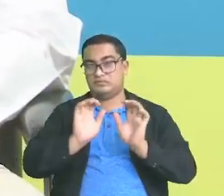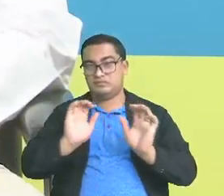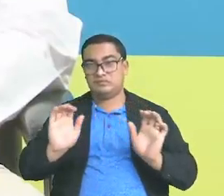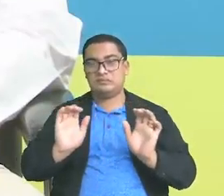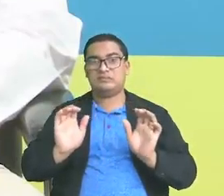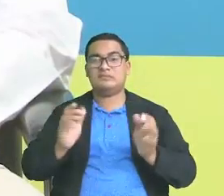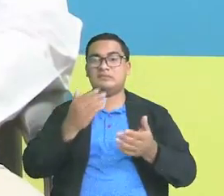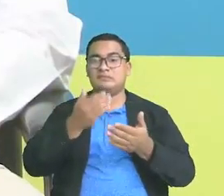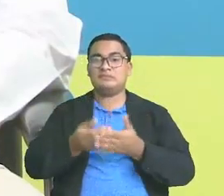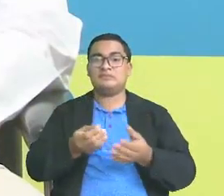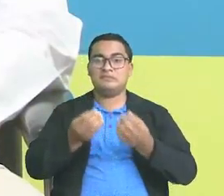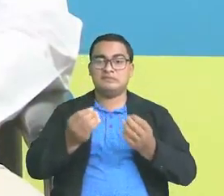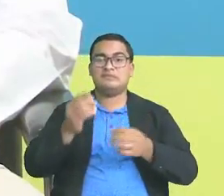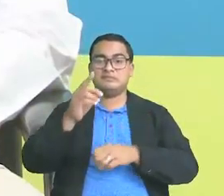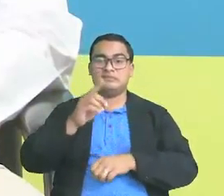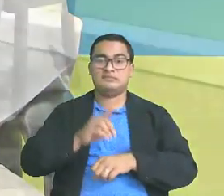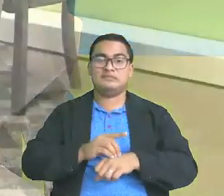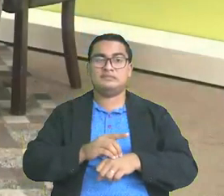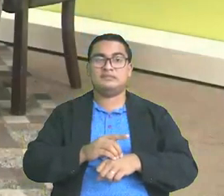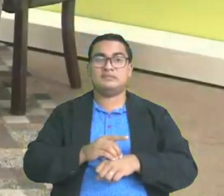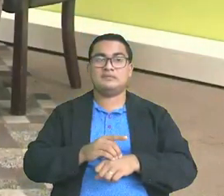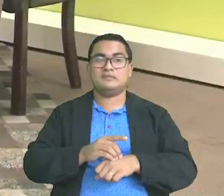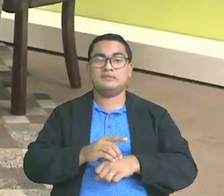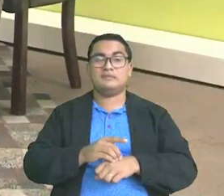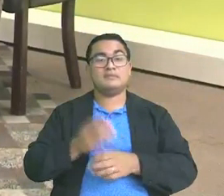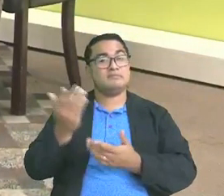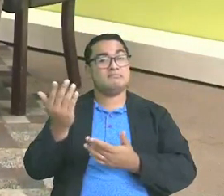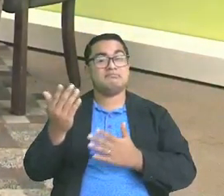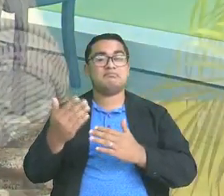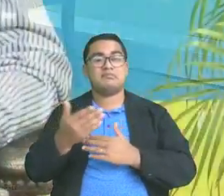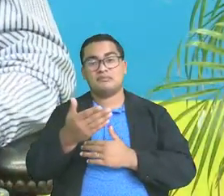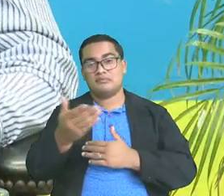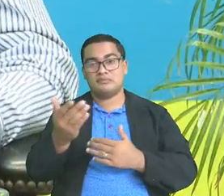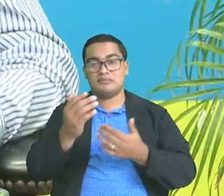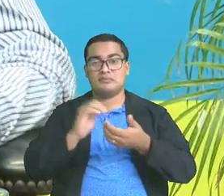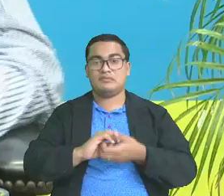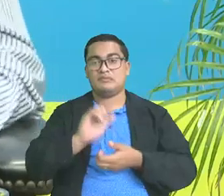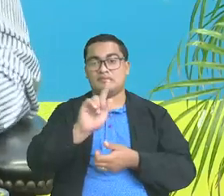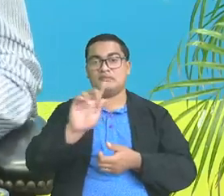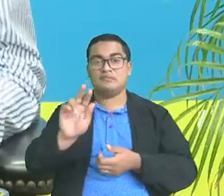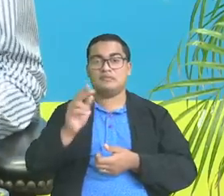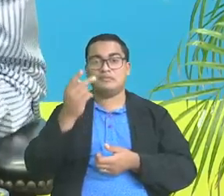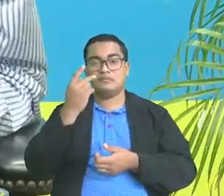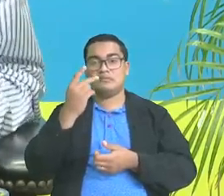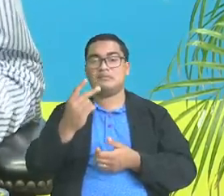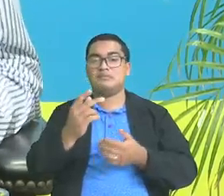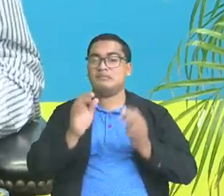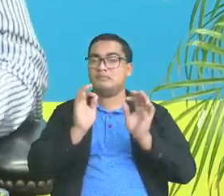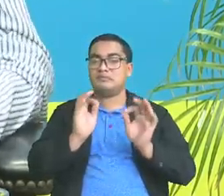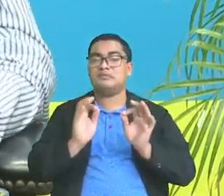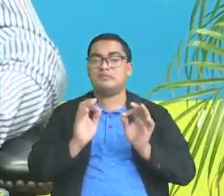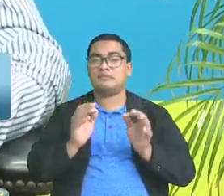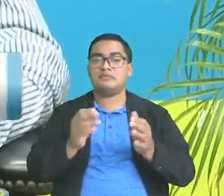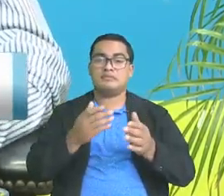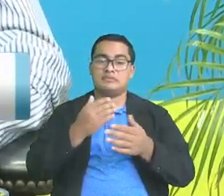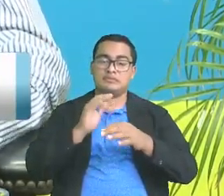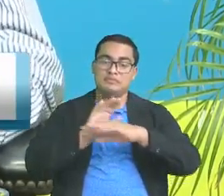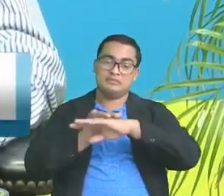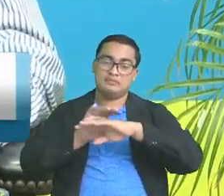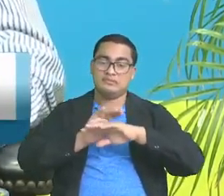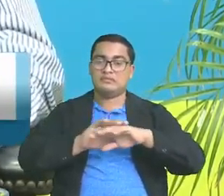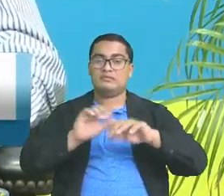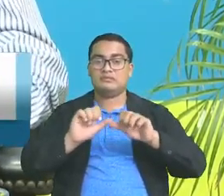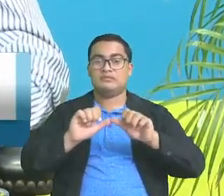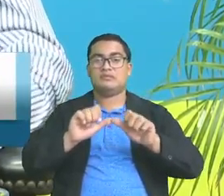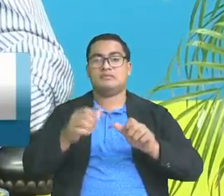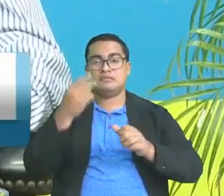mínima invasión. Le agradecemos, sí, doctor. Lo esperamos en otra ocasión. Le agradecemos también a usted, amigo televidente, su sintonía. Le invitamos a que continúe